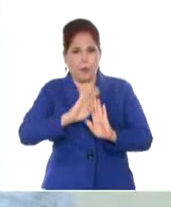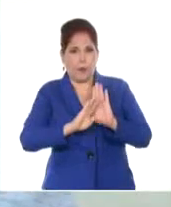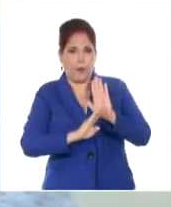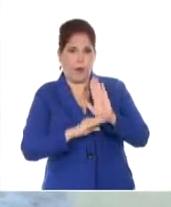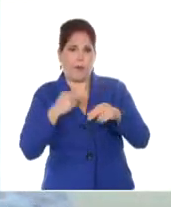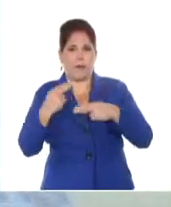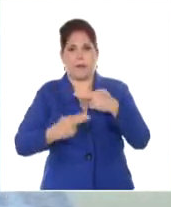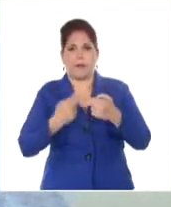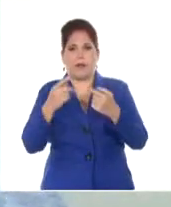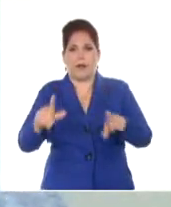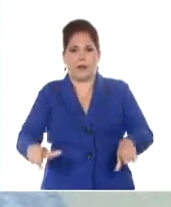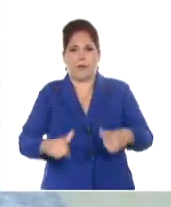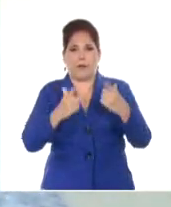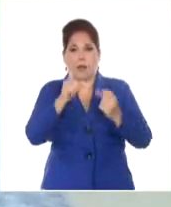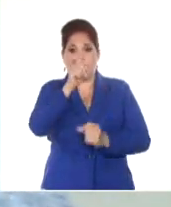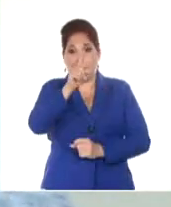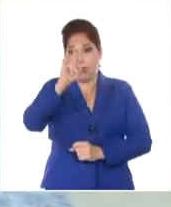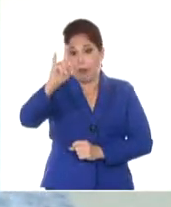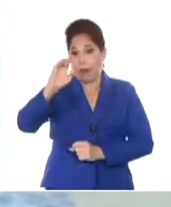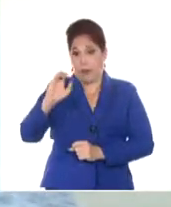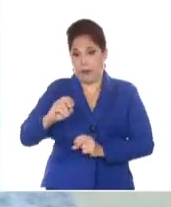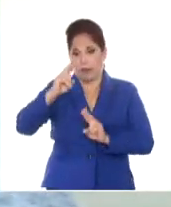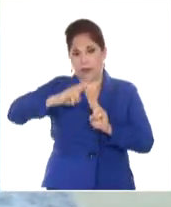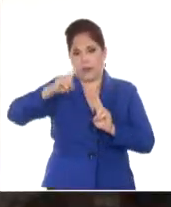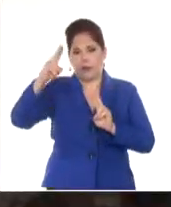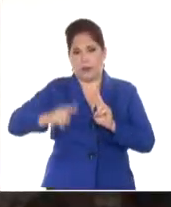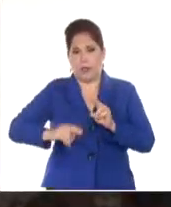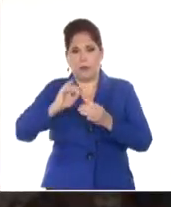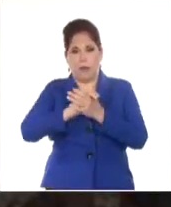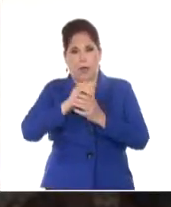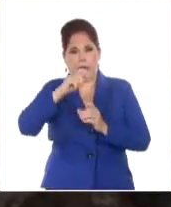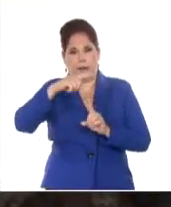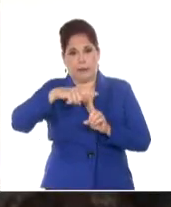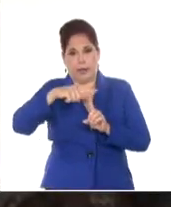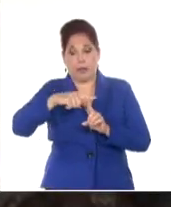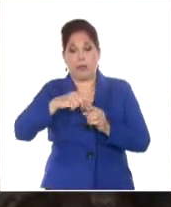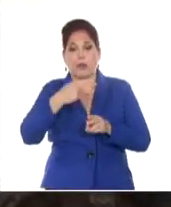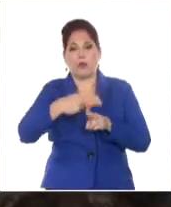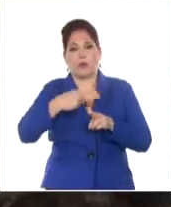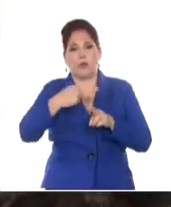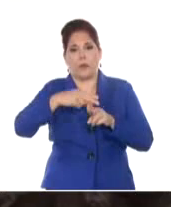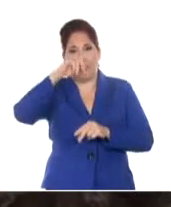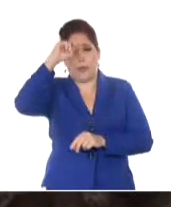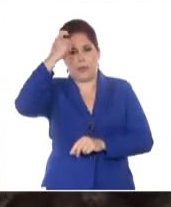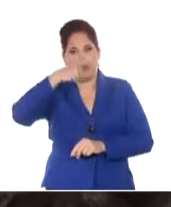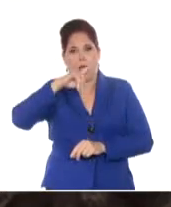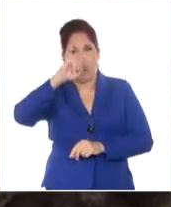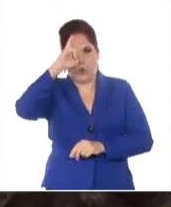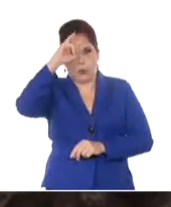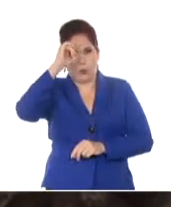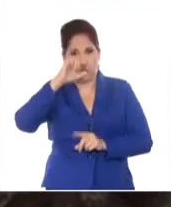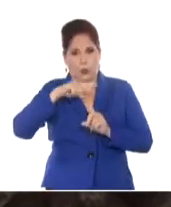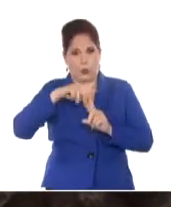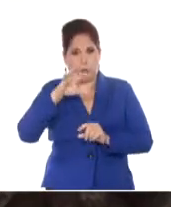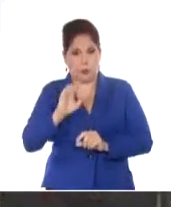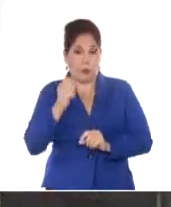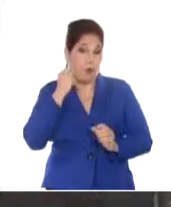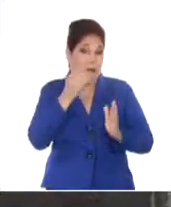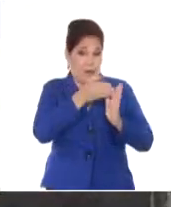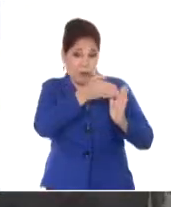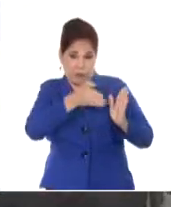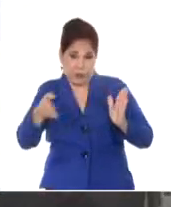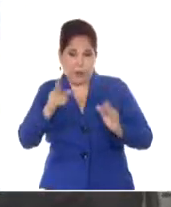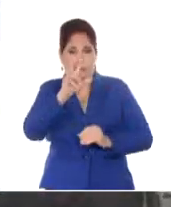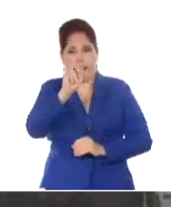festejos por el aniversario 160 del Teatro Sauto, que se extenderá a todo el presente año